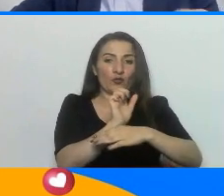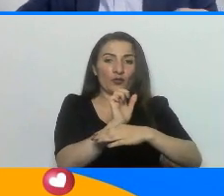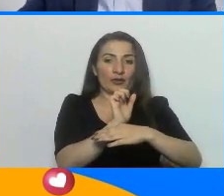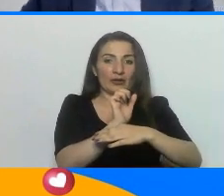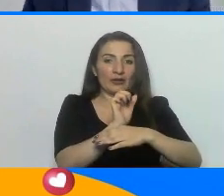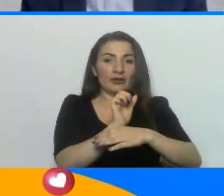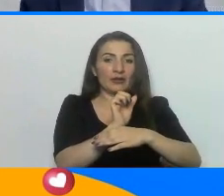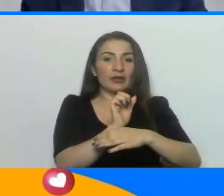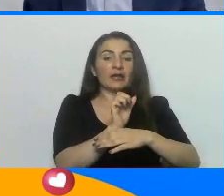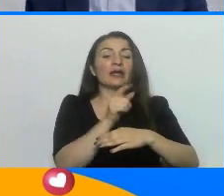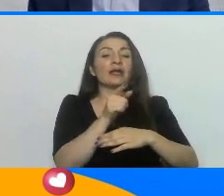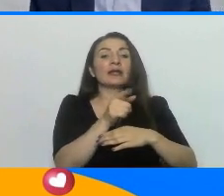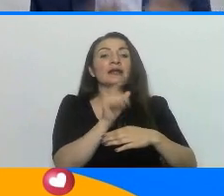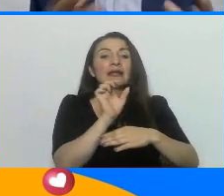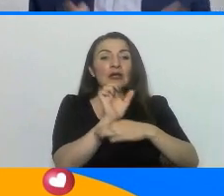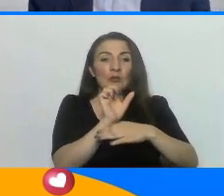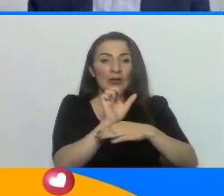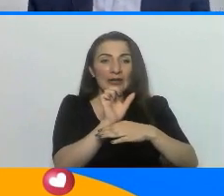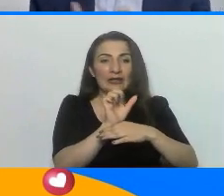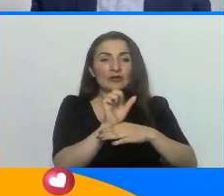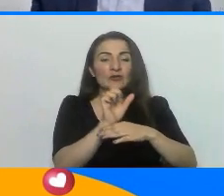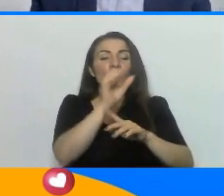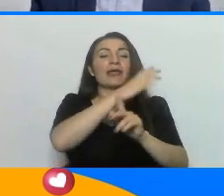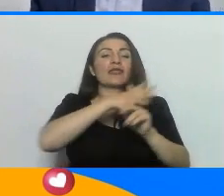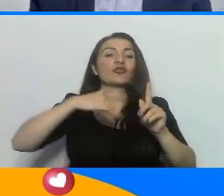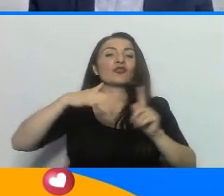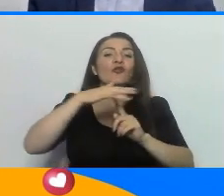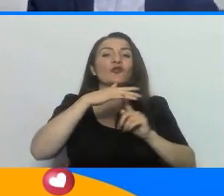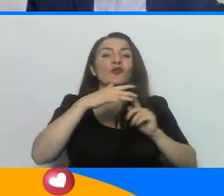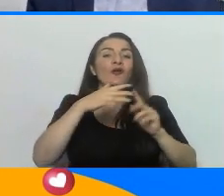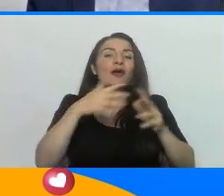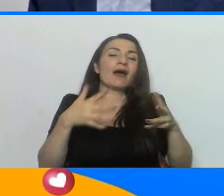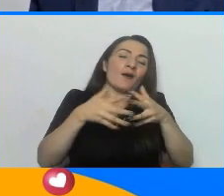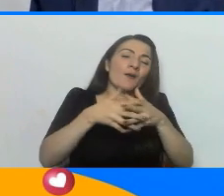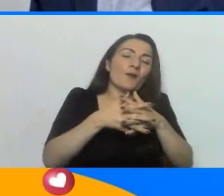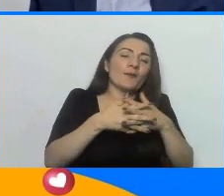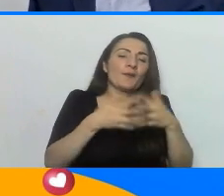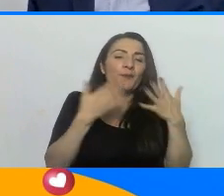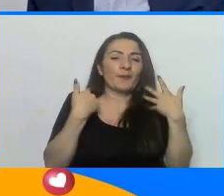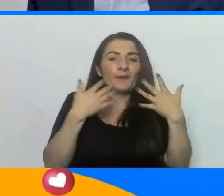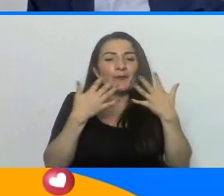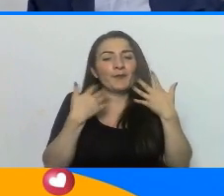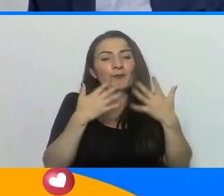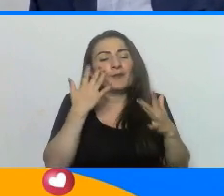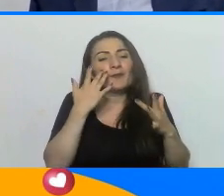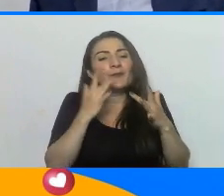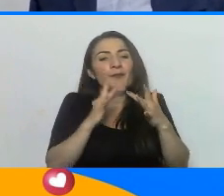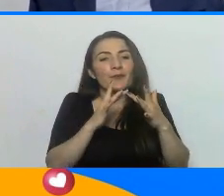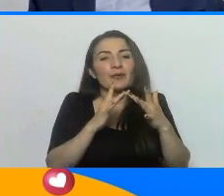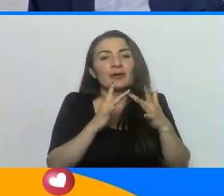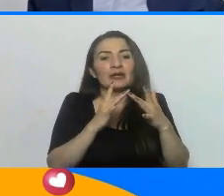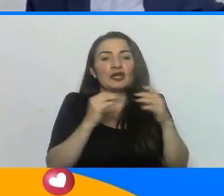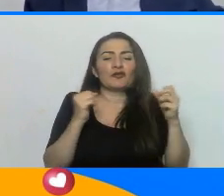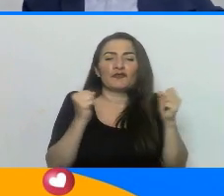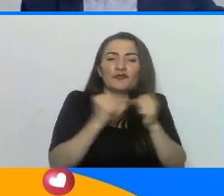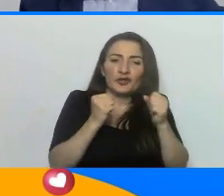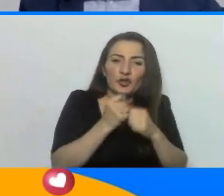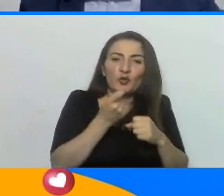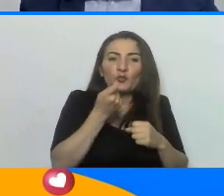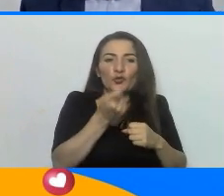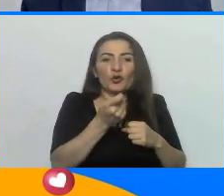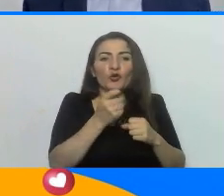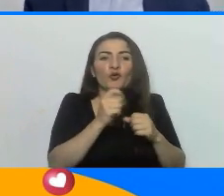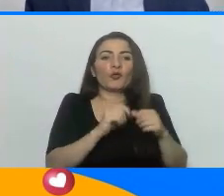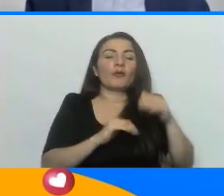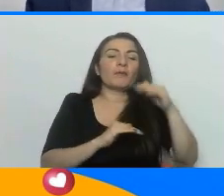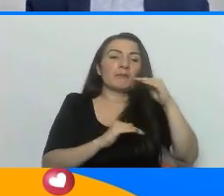decir? Que el entorno es más amigable, en el buen sentido de la palabra. ¿Qué quiere decir eso? Que no hace tanto frío, que ya hace menos